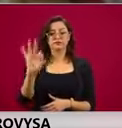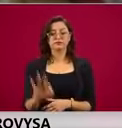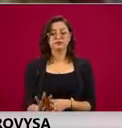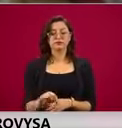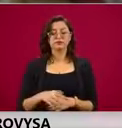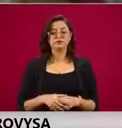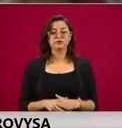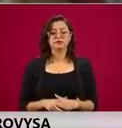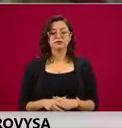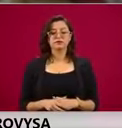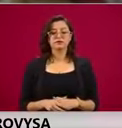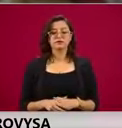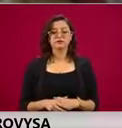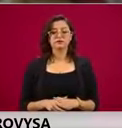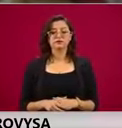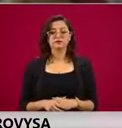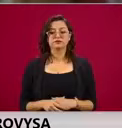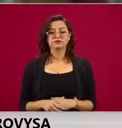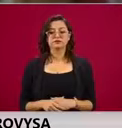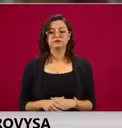27.8%.